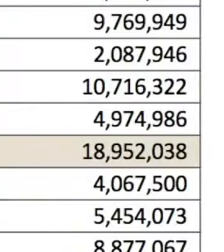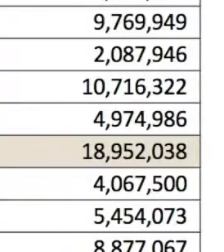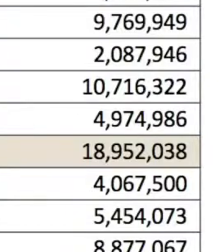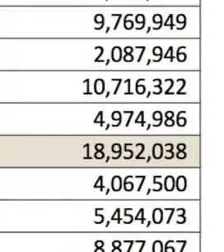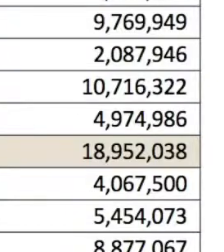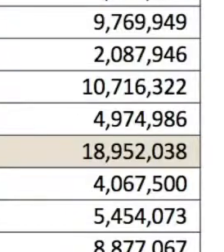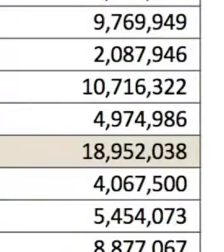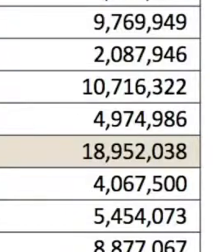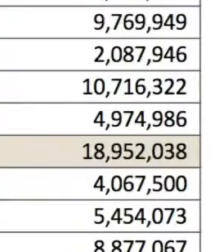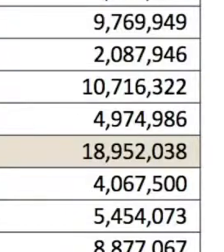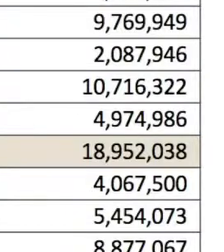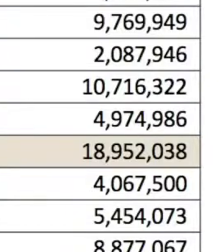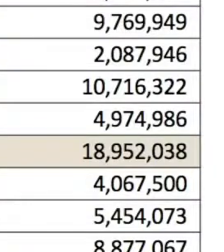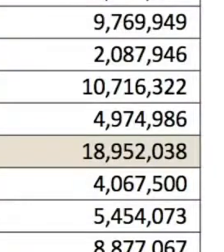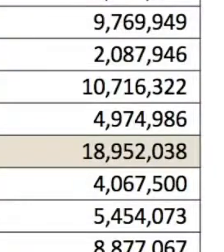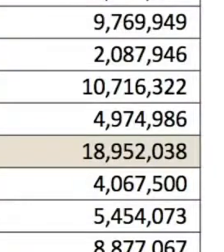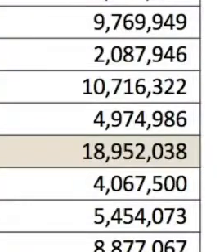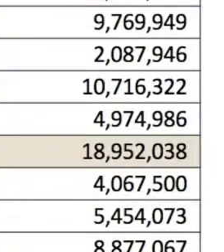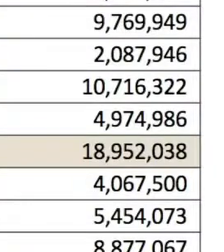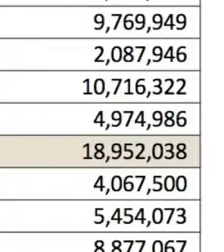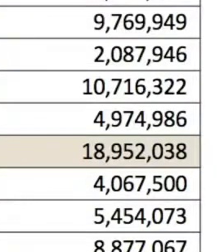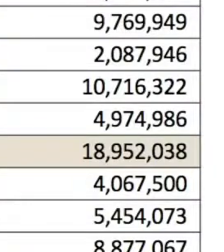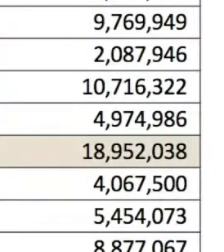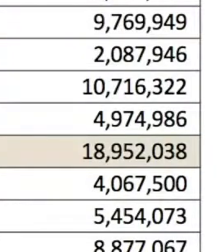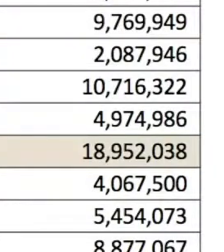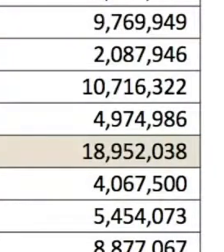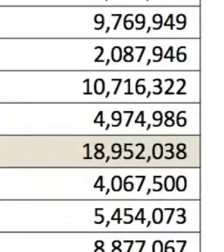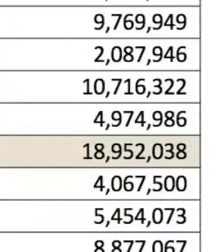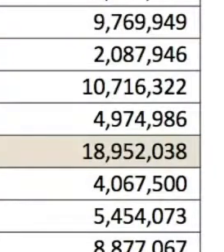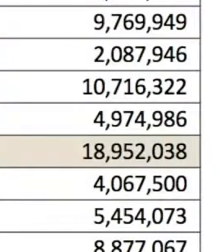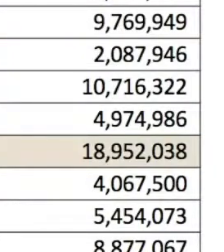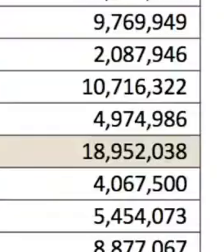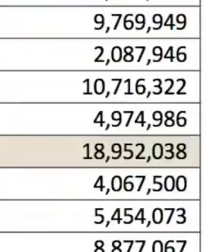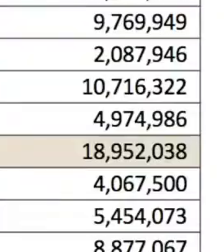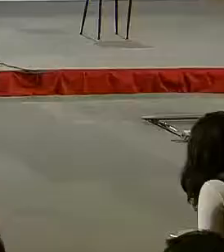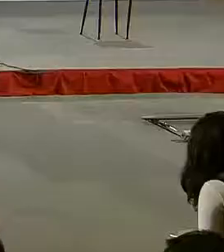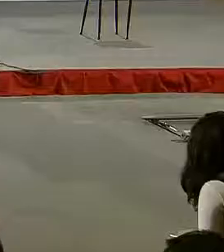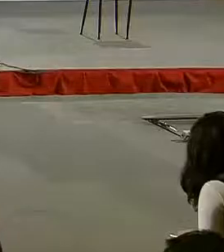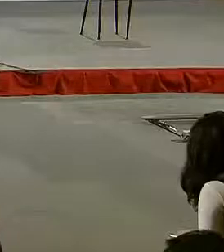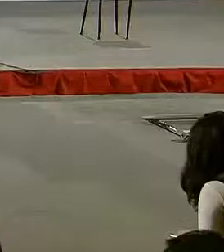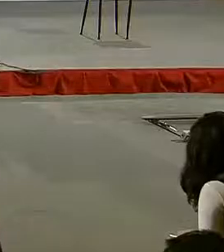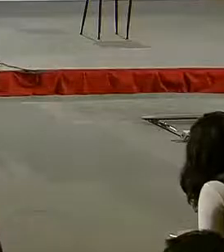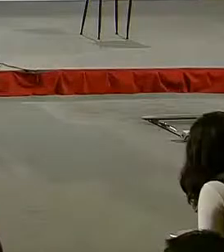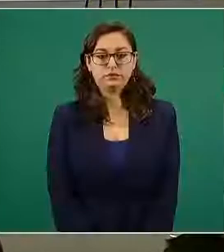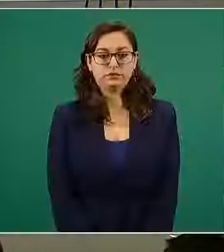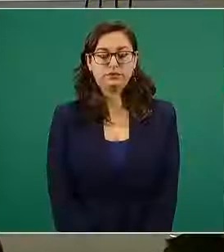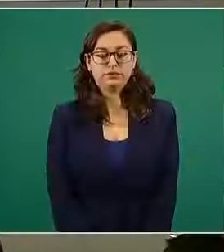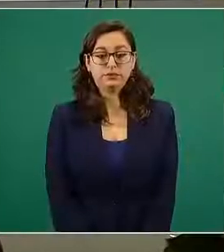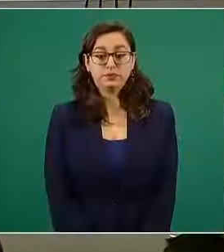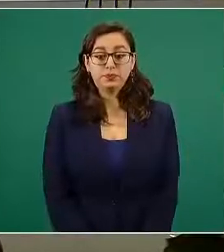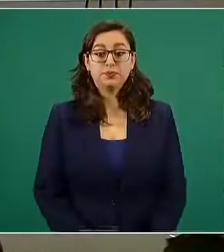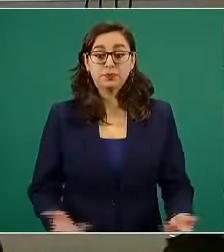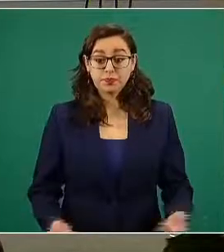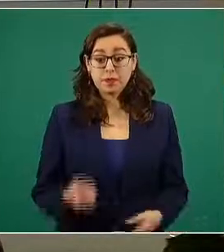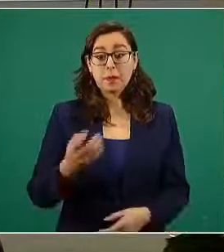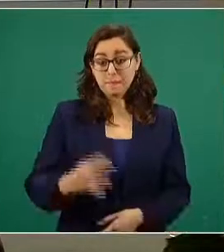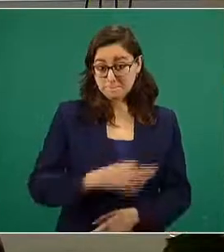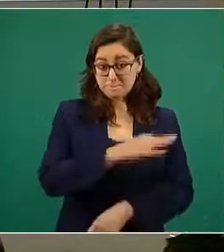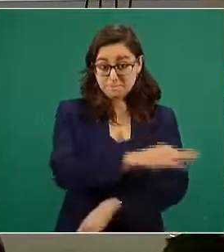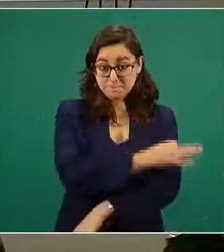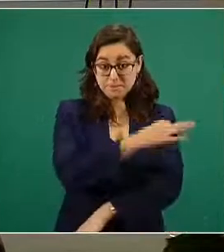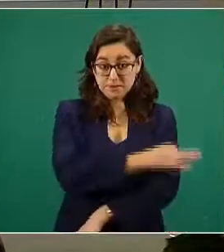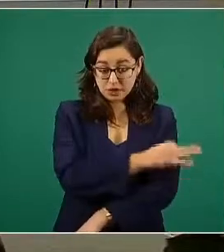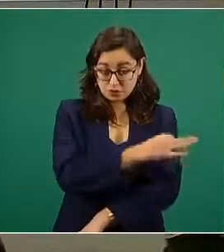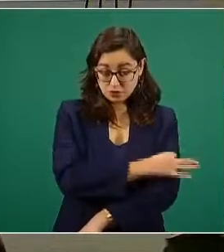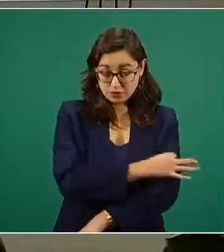principio la oportunidad de tener vacunación y de no esperar a que aparecieran las vacunas, de tener una actividad